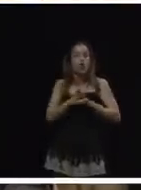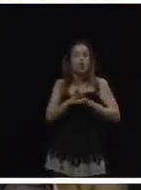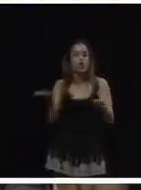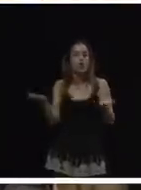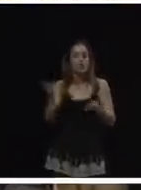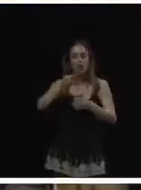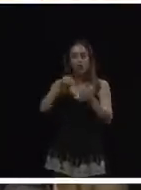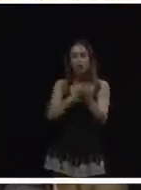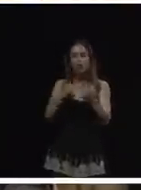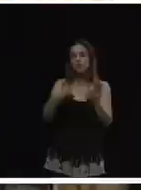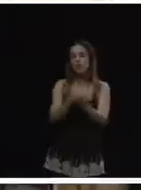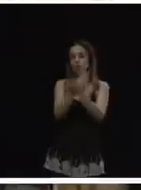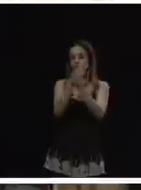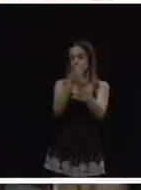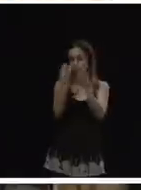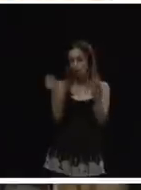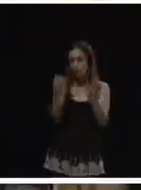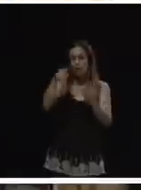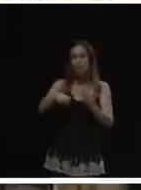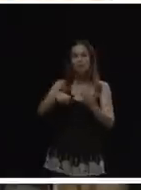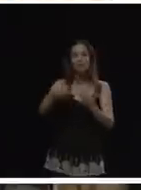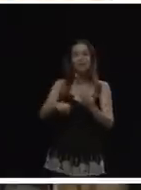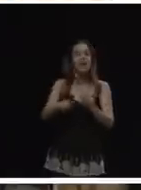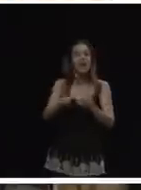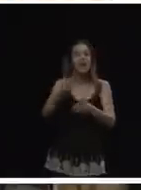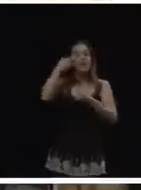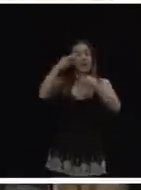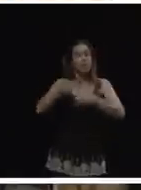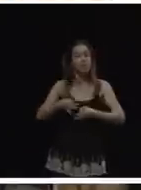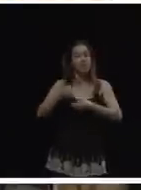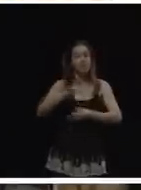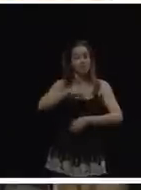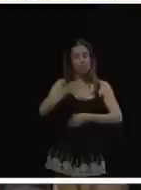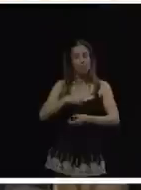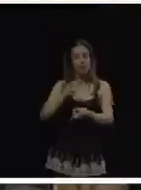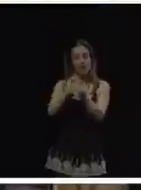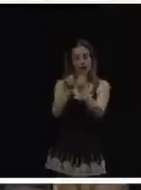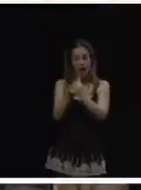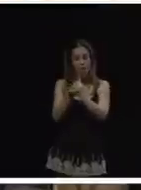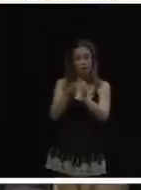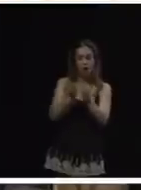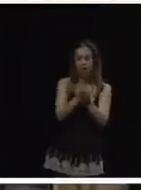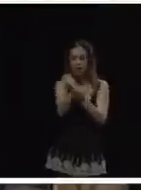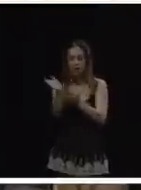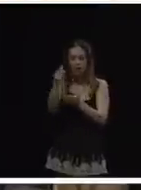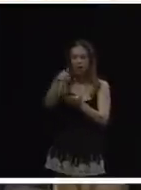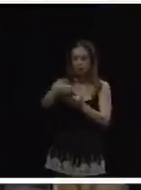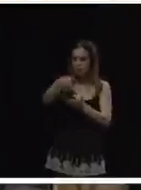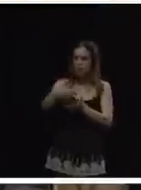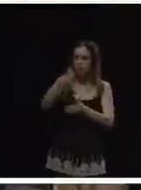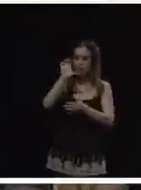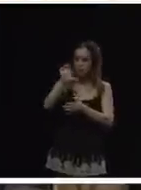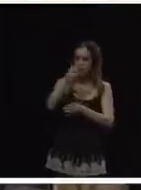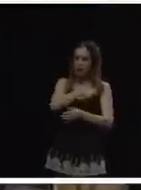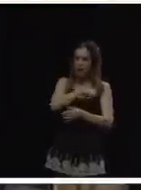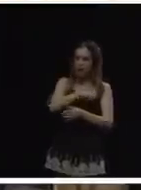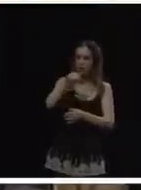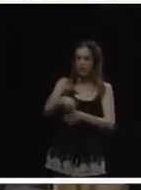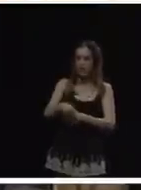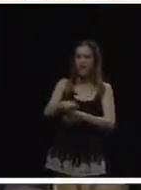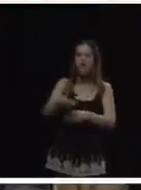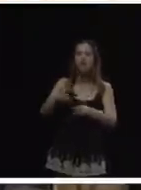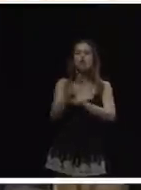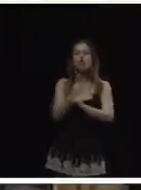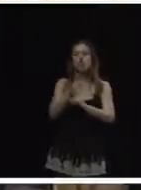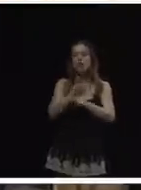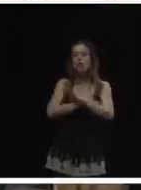2019 en que realmente se podía cambiar el rumbo de este país y se podía conseguir un gobierno que no le debiese nada a